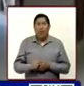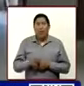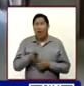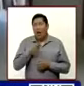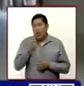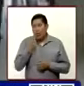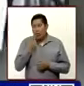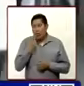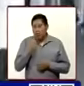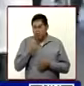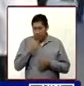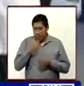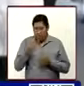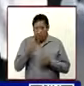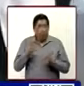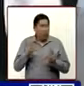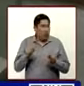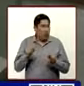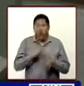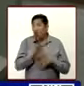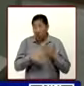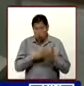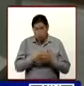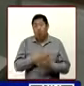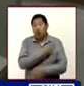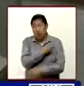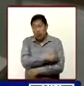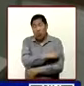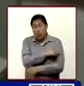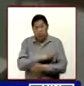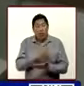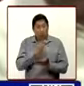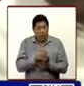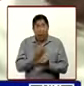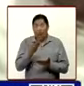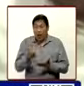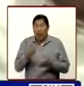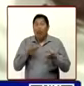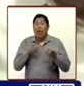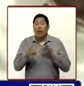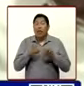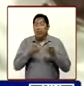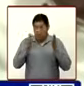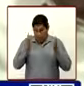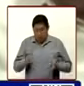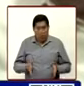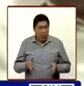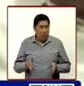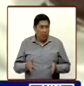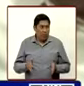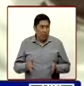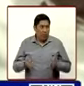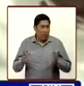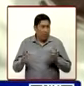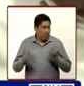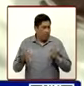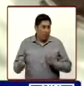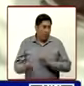mencionado claramente a la prensa de que no en todos los hospitales se puede hacer un paro porque hay directores que van